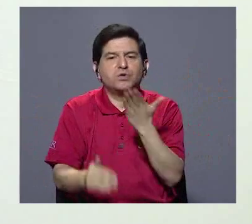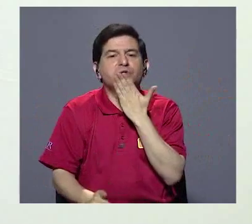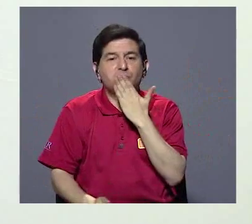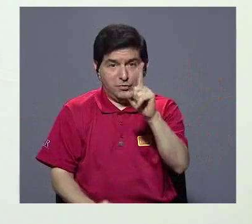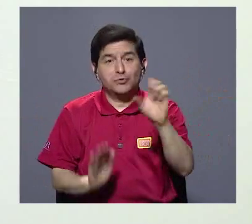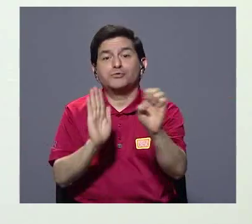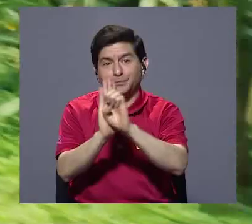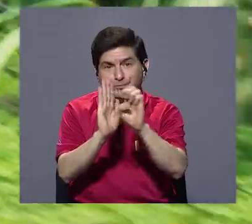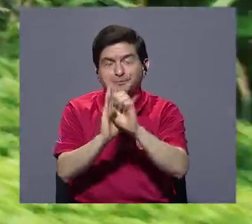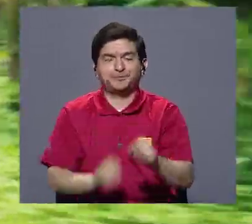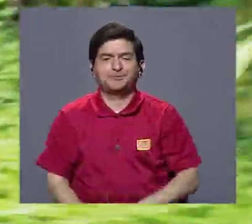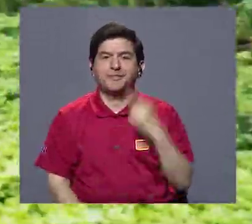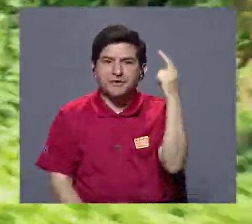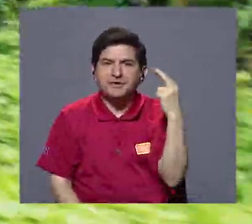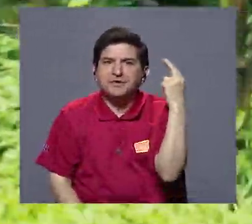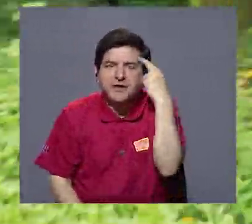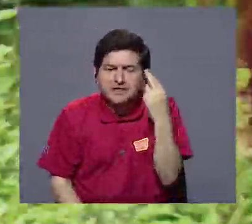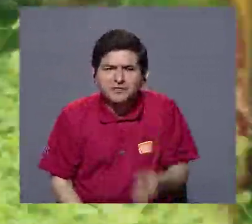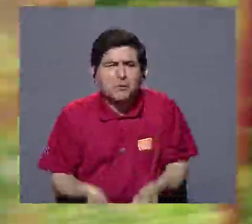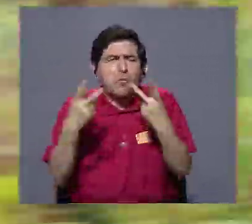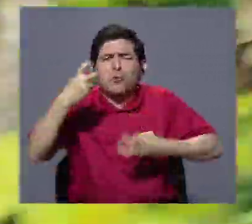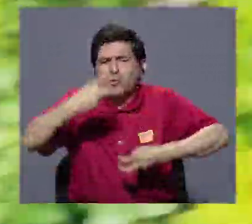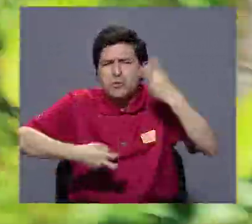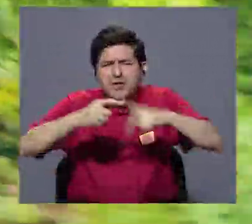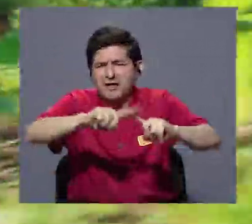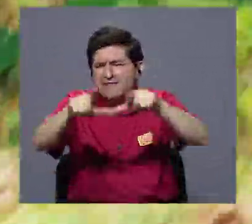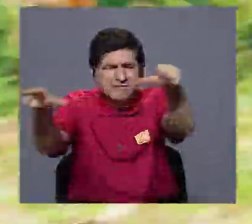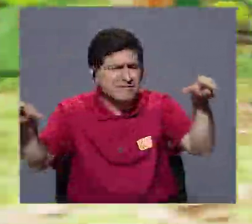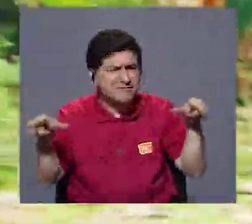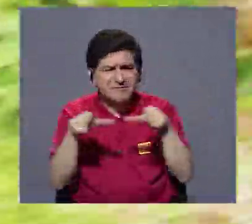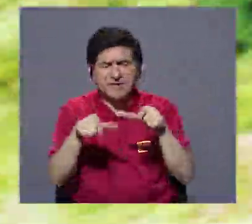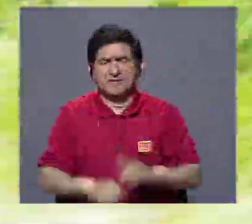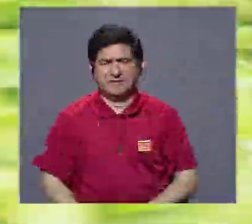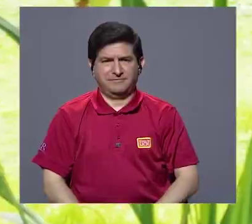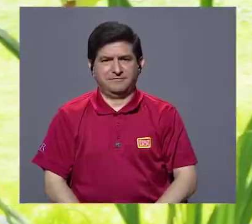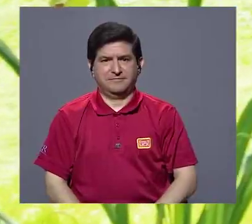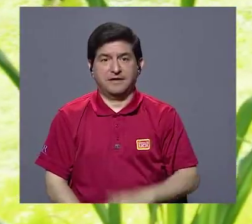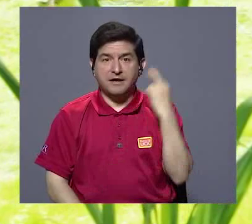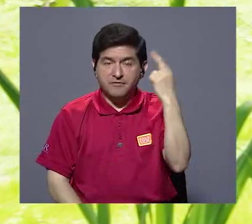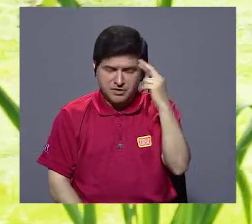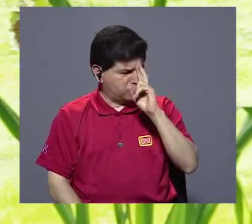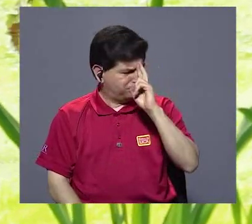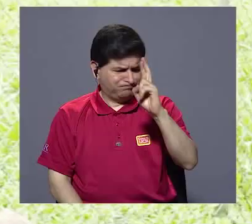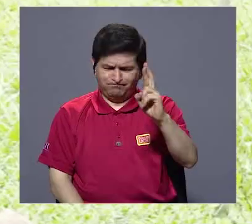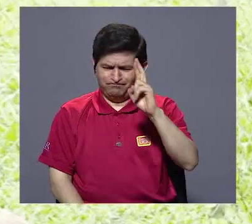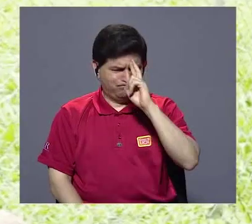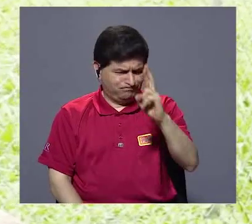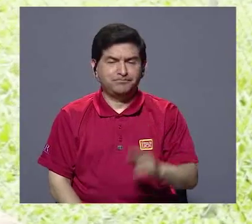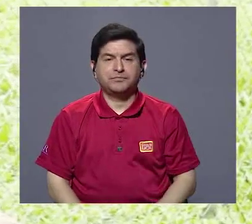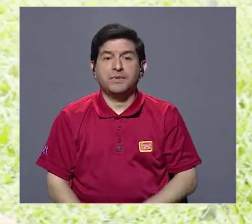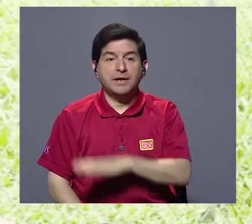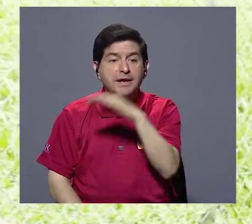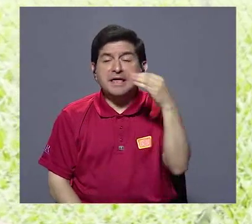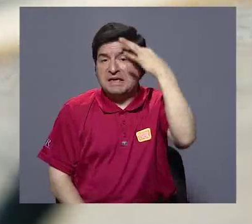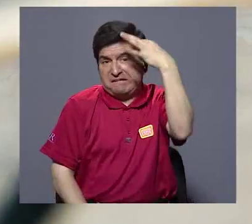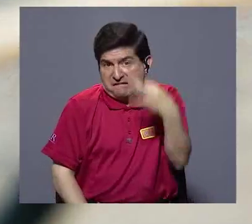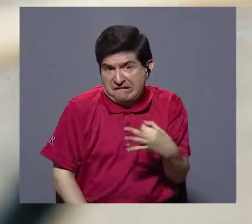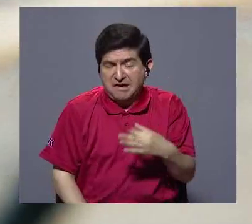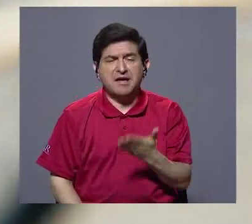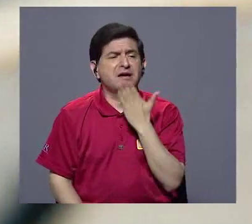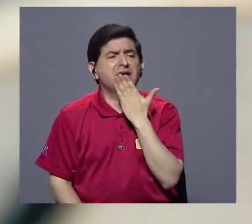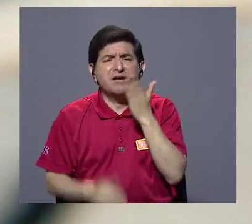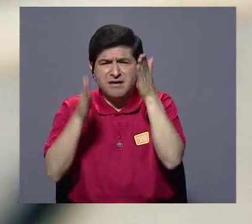uno de esos, ¿verdad? Y por esa razón es que hay tanto conflicto en muchos territorios por estos temas. por el respeto y justamente por considerar